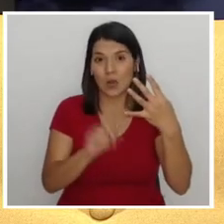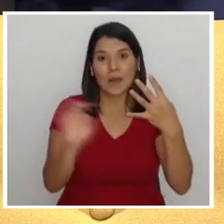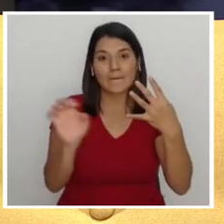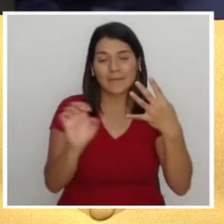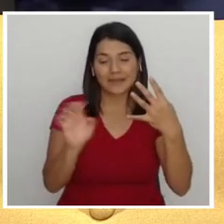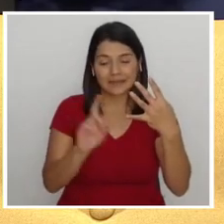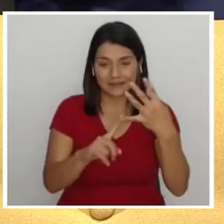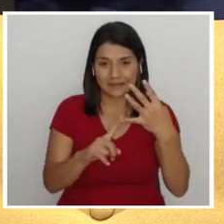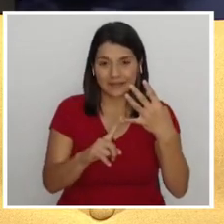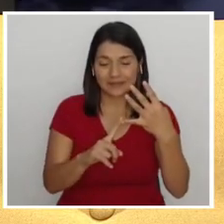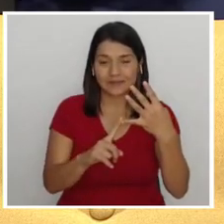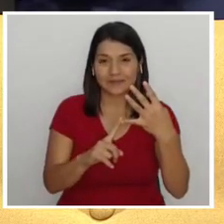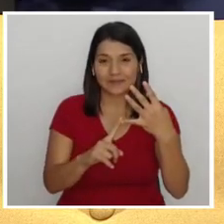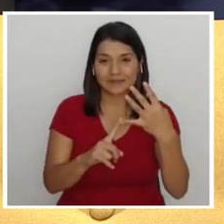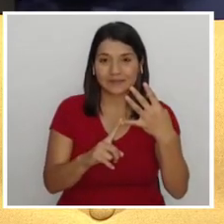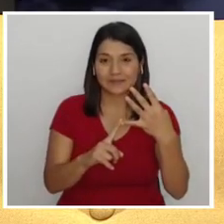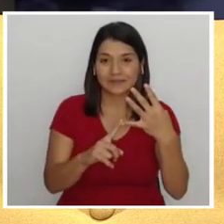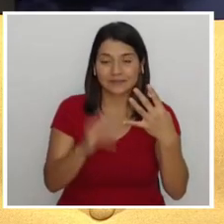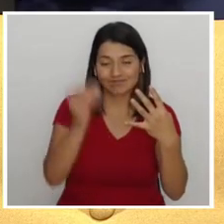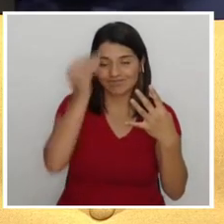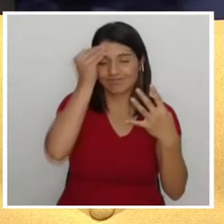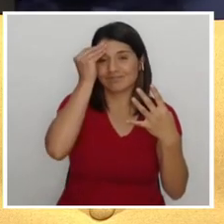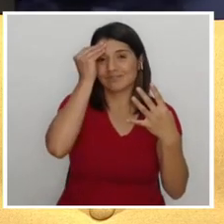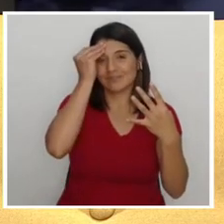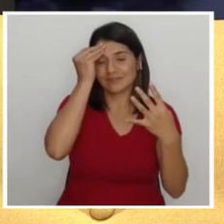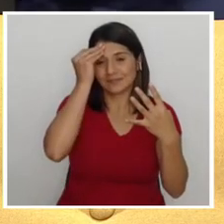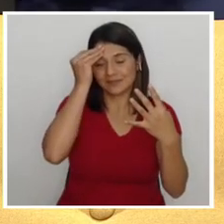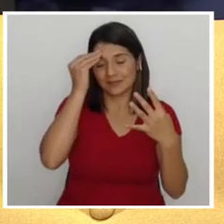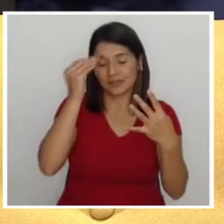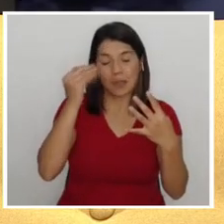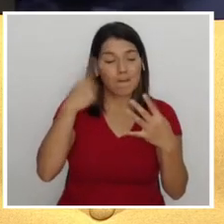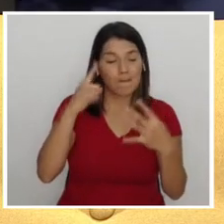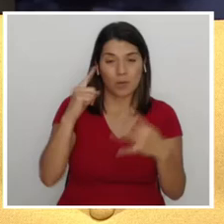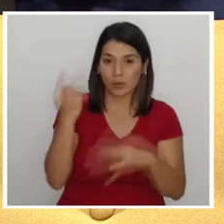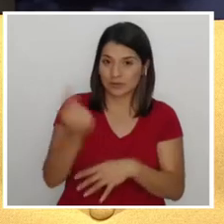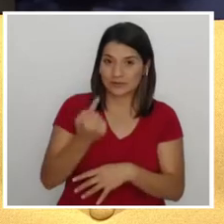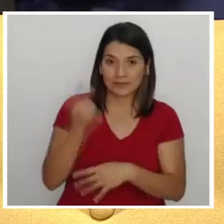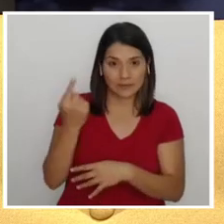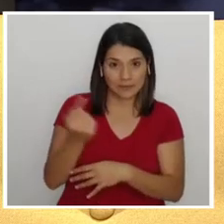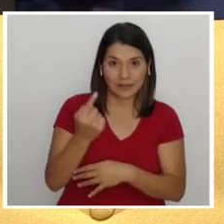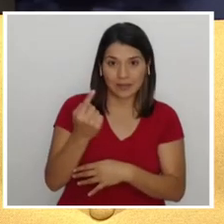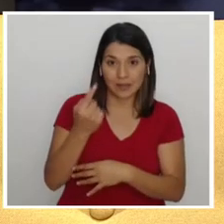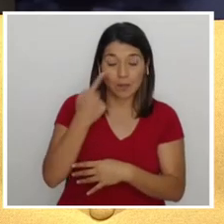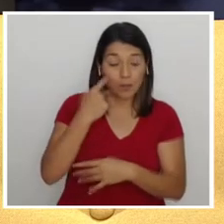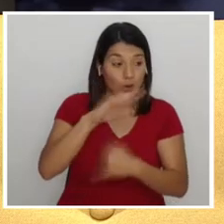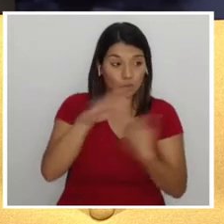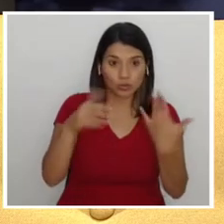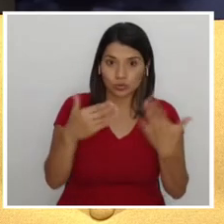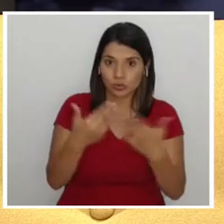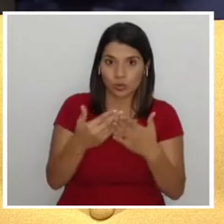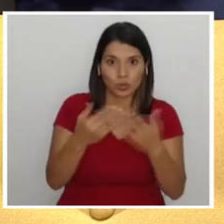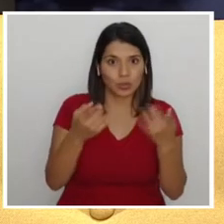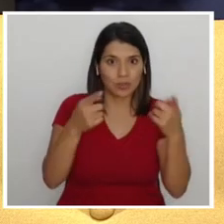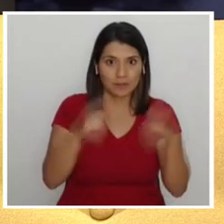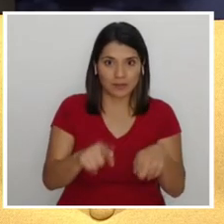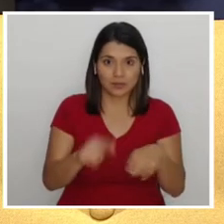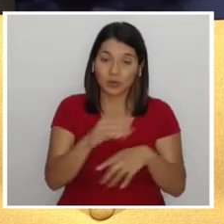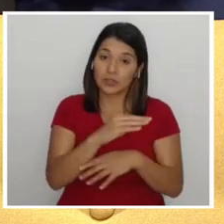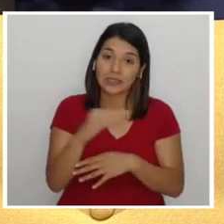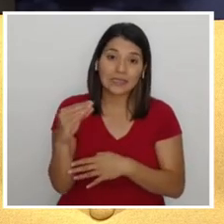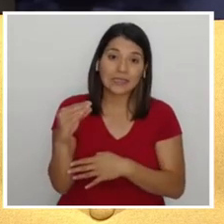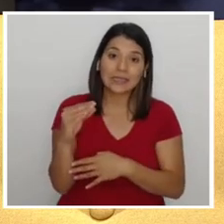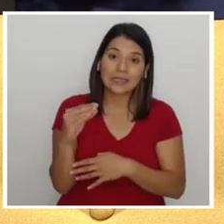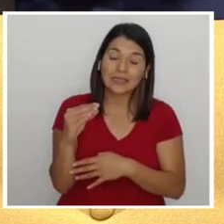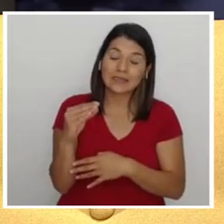que ha quedado grabada en mi mente por siempre de todo lo que sucedió y